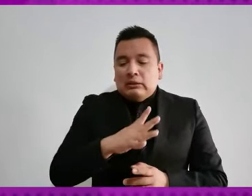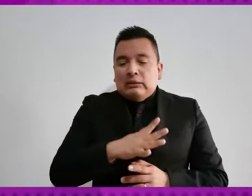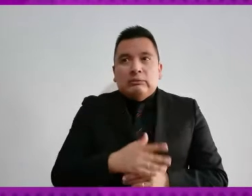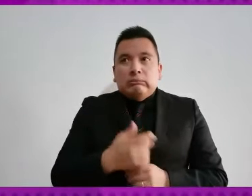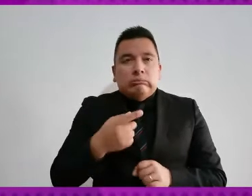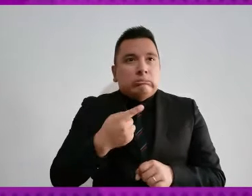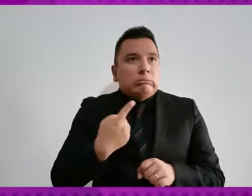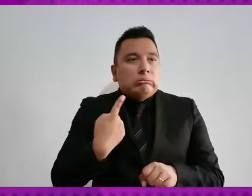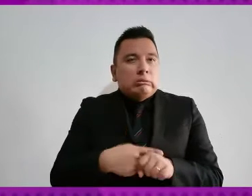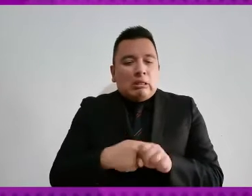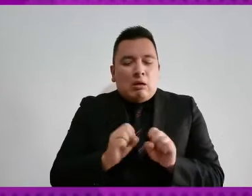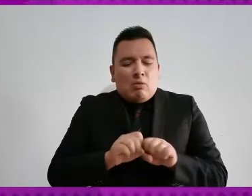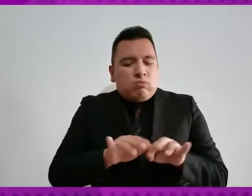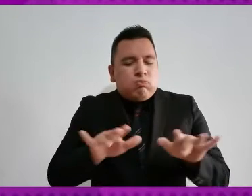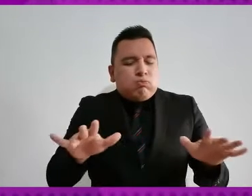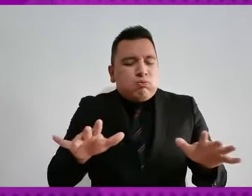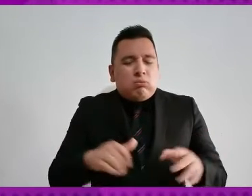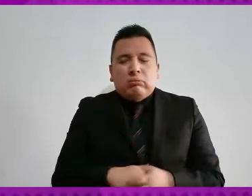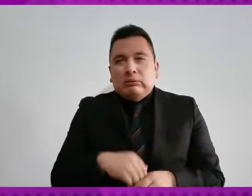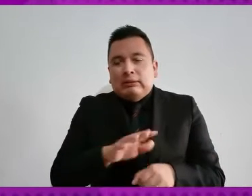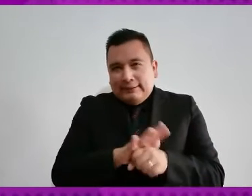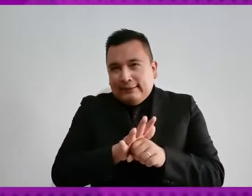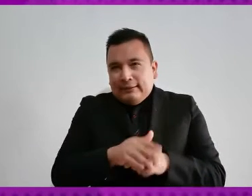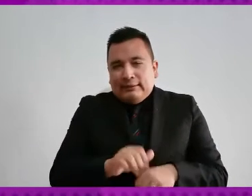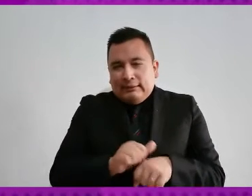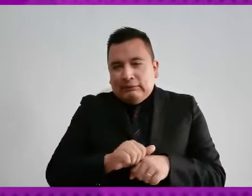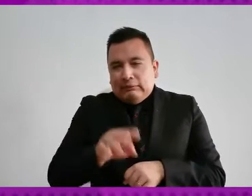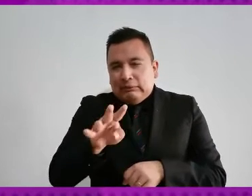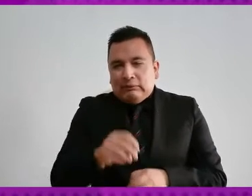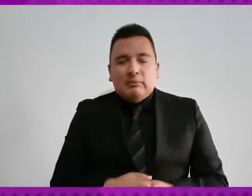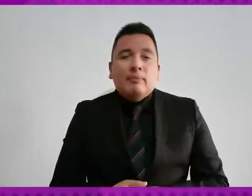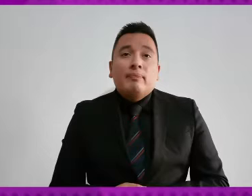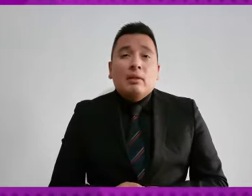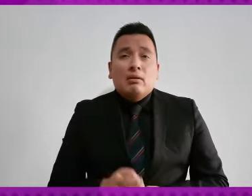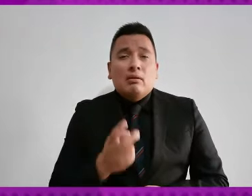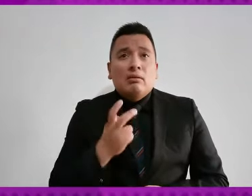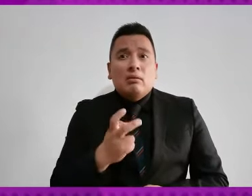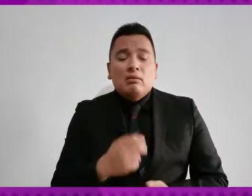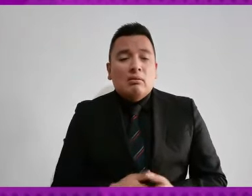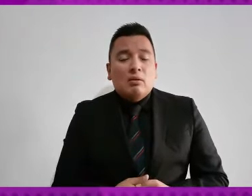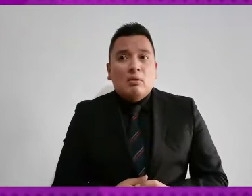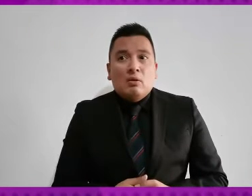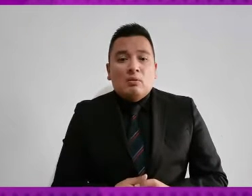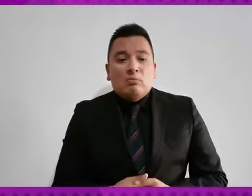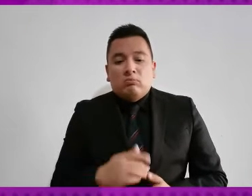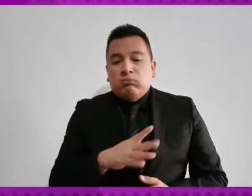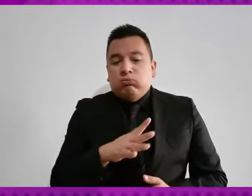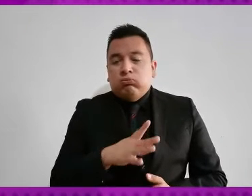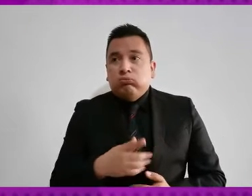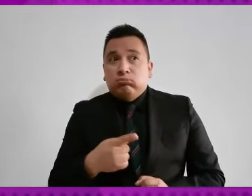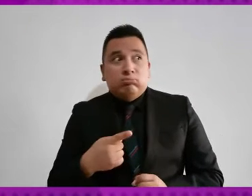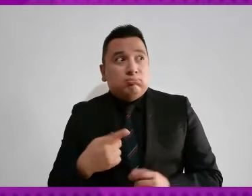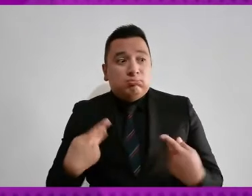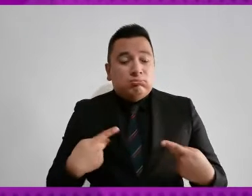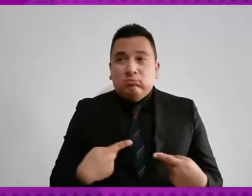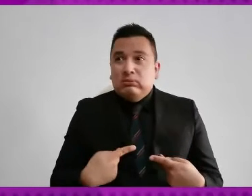COVID-19. Esto nos llevó a las autoridades electorales a que efectivamente no solo tocar un punto de alarma o de